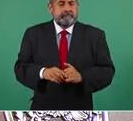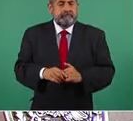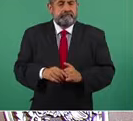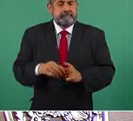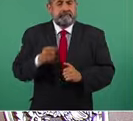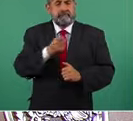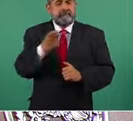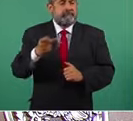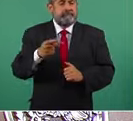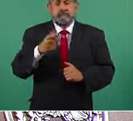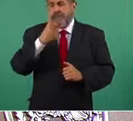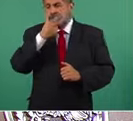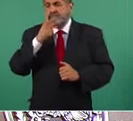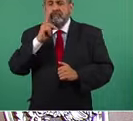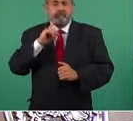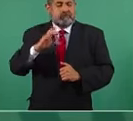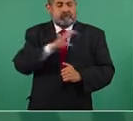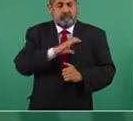candidatos, candidatas